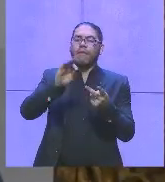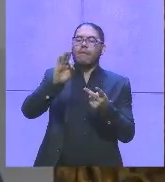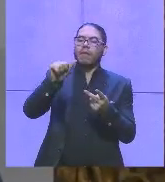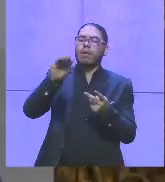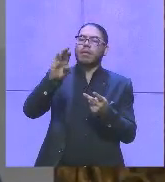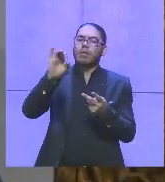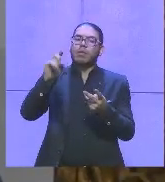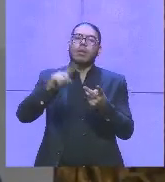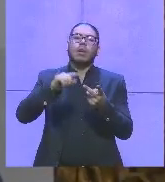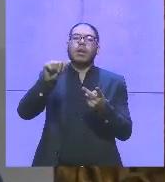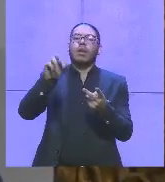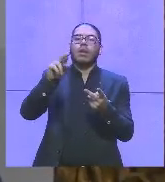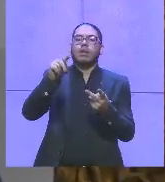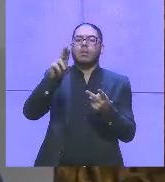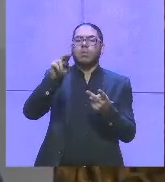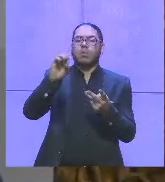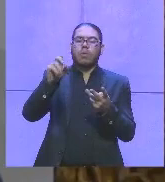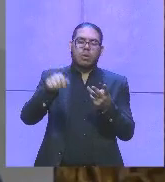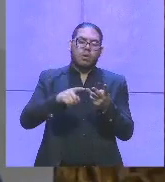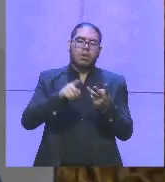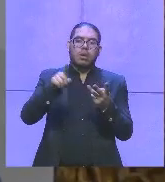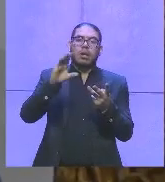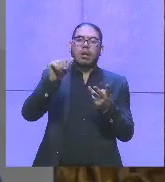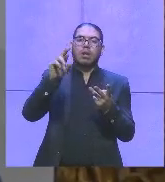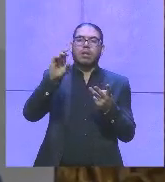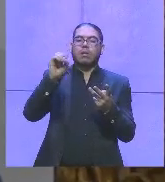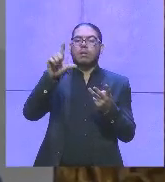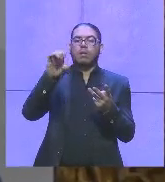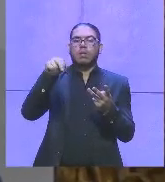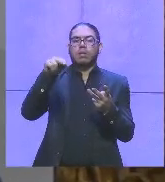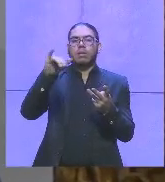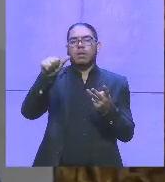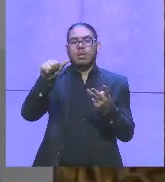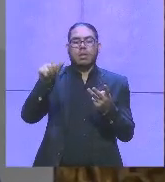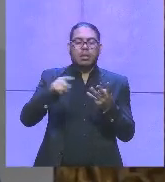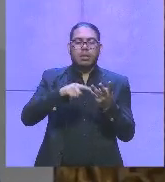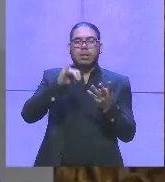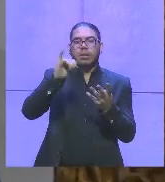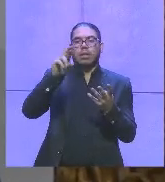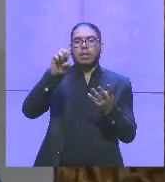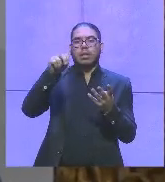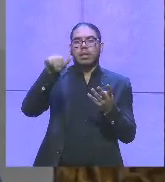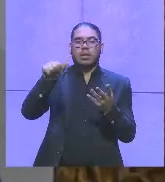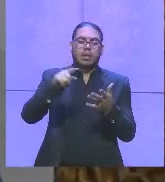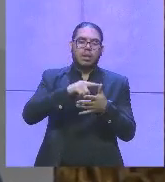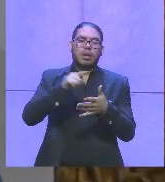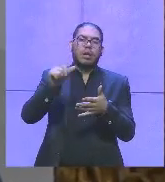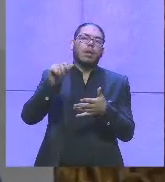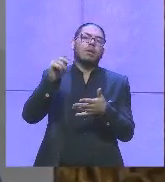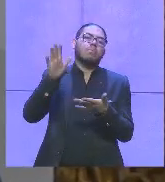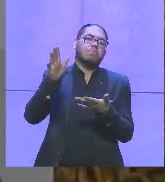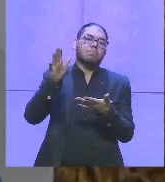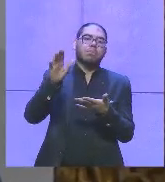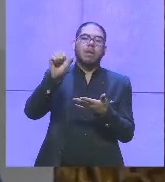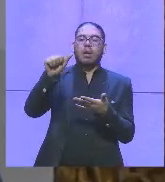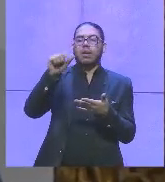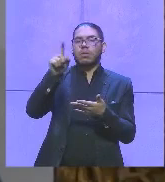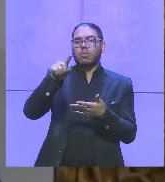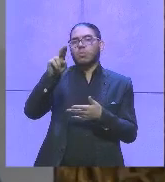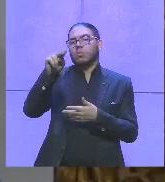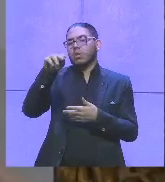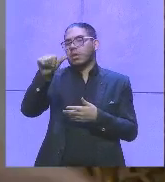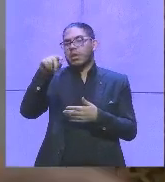Arturo, a Tania, a Carolina, Tito, a Irene, Giovanni, Toño, Azucena y